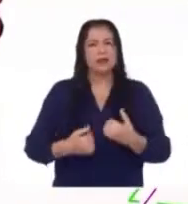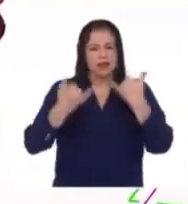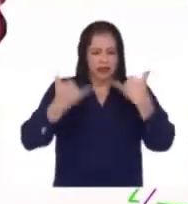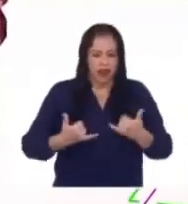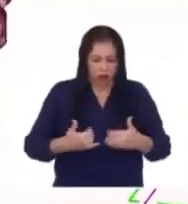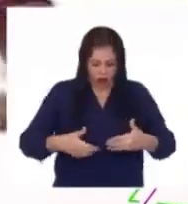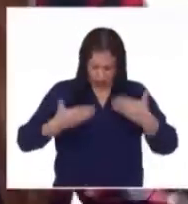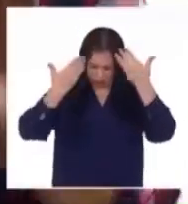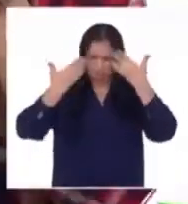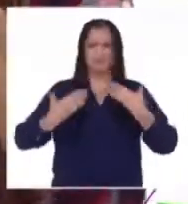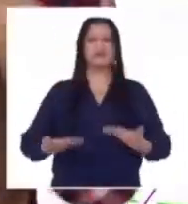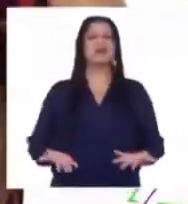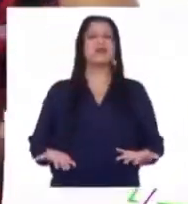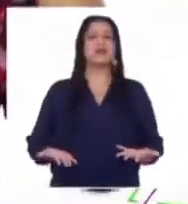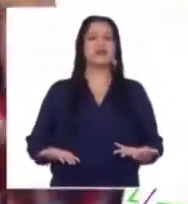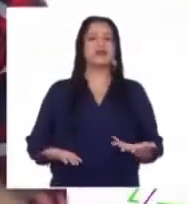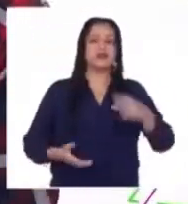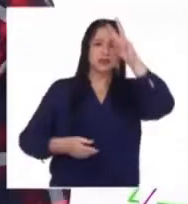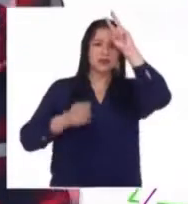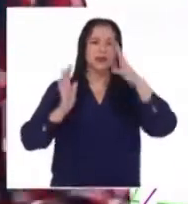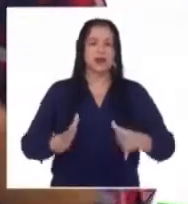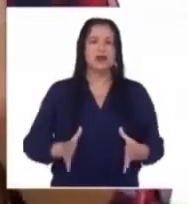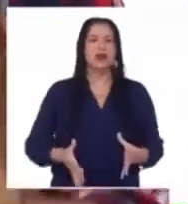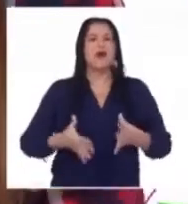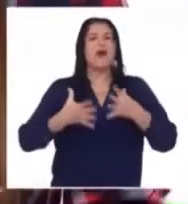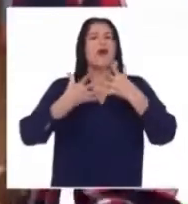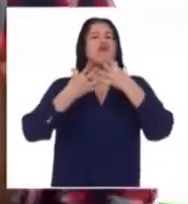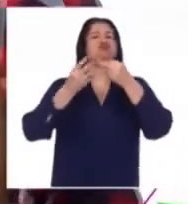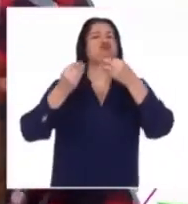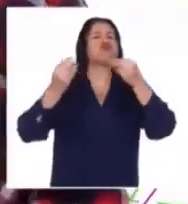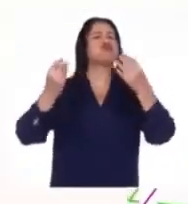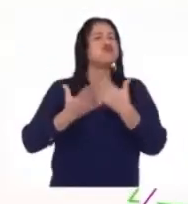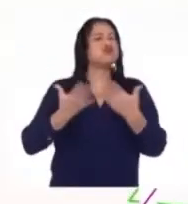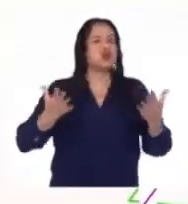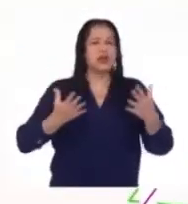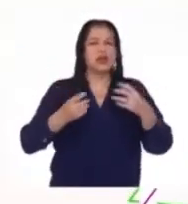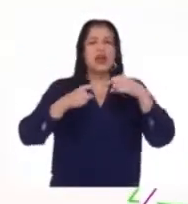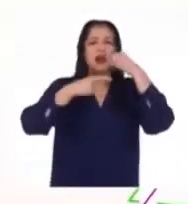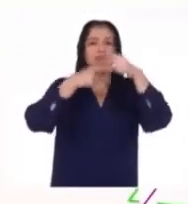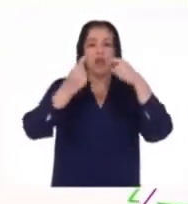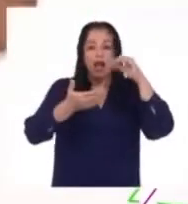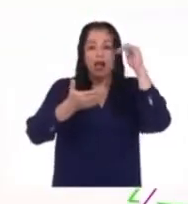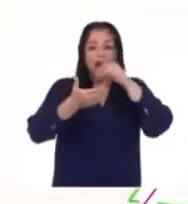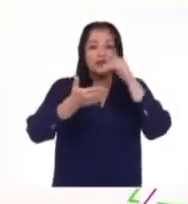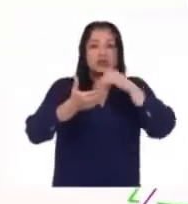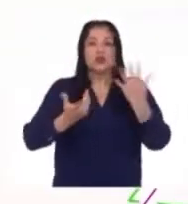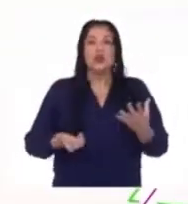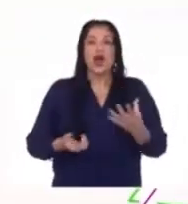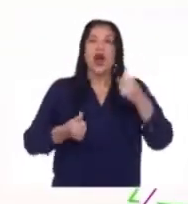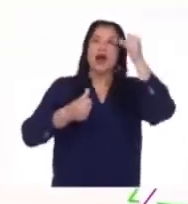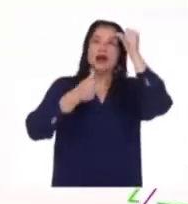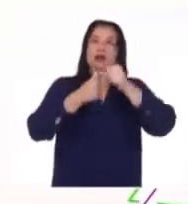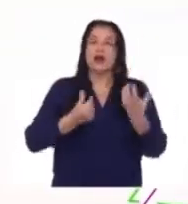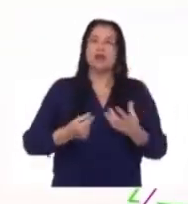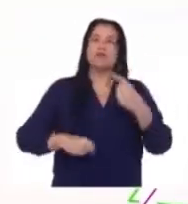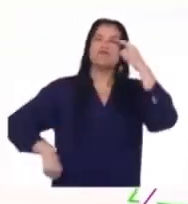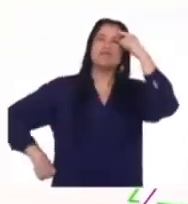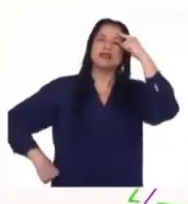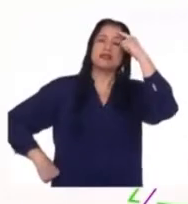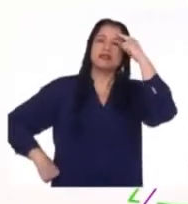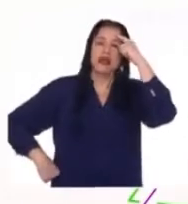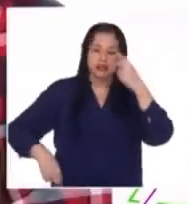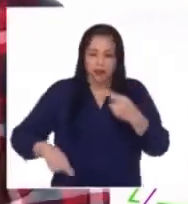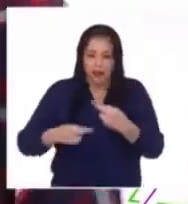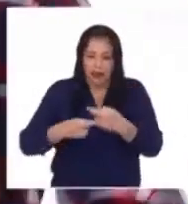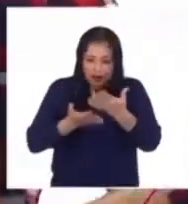quienes somos ahora. Tenemos tanto que contar y estudiar. Reflexionar sobre nuestra riqueza nos